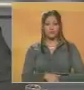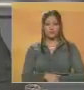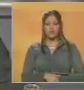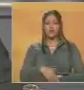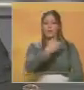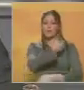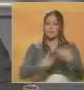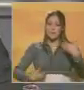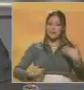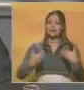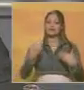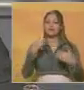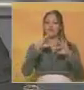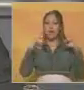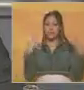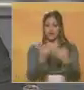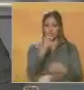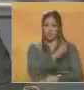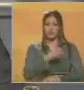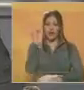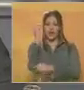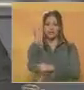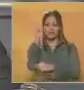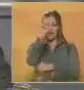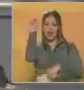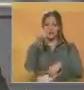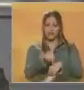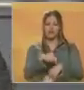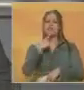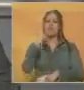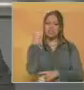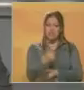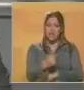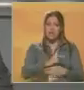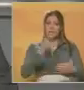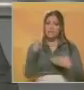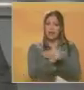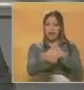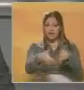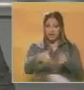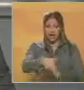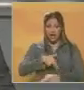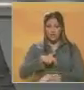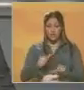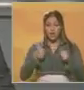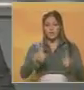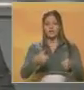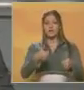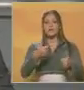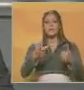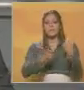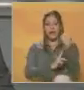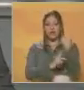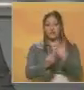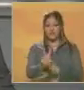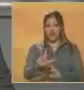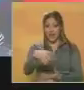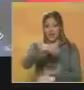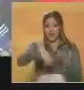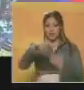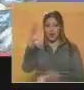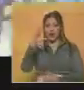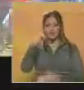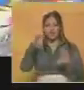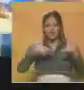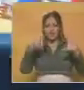La presidenta de la Comisión de Familia de la Asamblea Nacional, Dinora Figuera, exige que el plan Desarme arranque en la parroquia 23 de enero de Caracas. Presentó